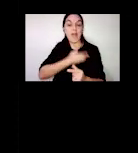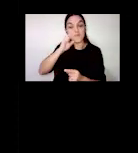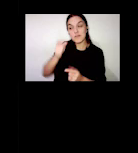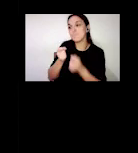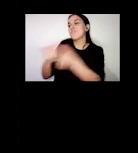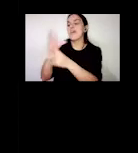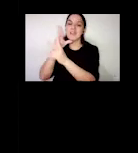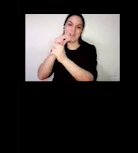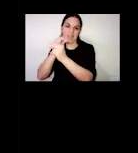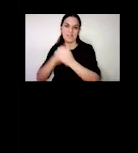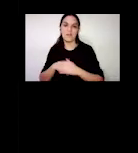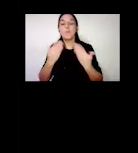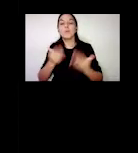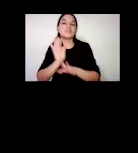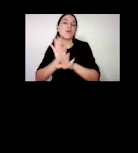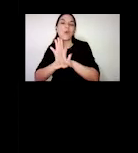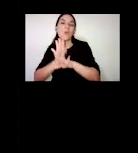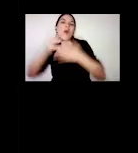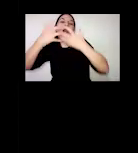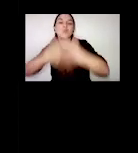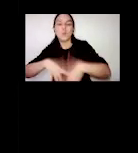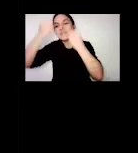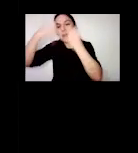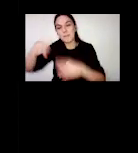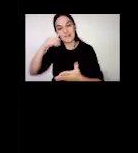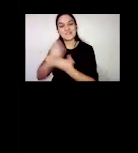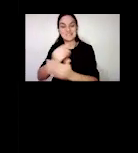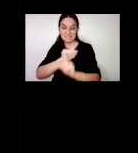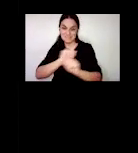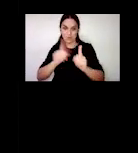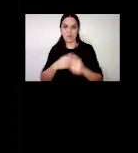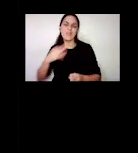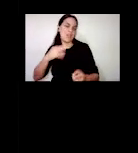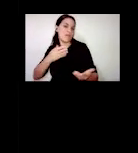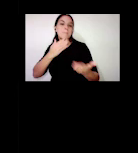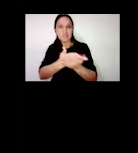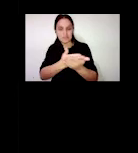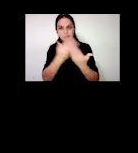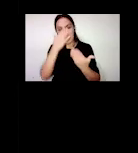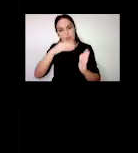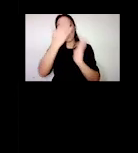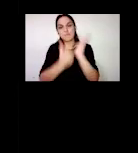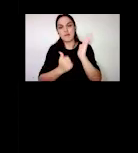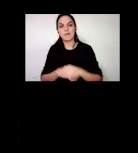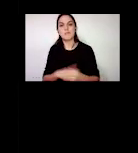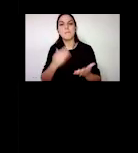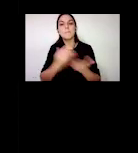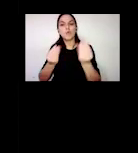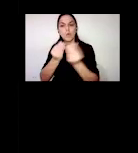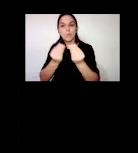eso yo siempre digo, no es oficiosa la pérdida de residencia. Hay que solicitarla. ¿Cómo la solicito? A través de la